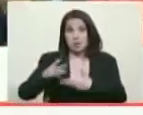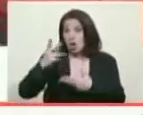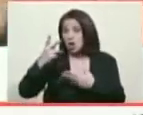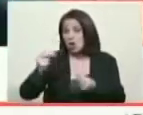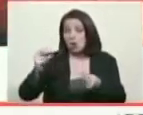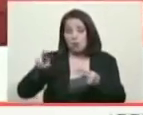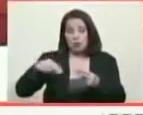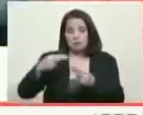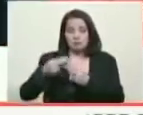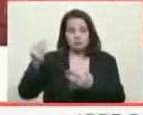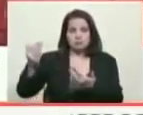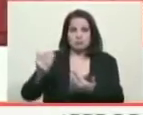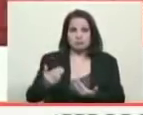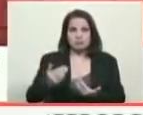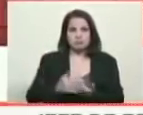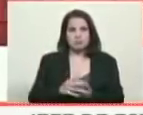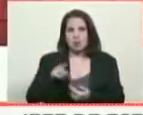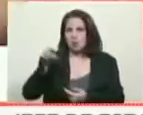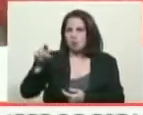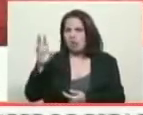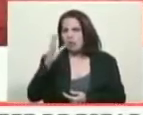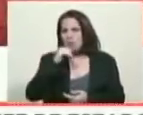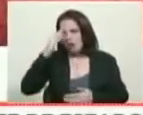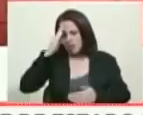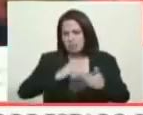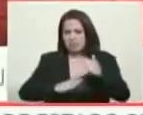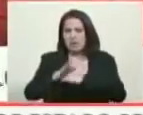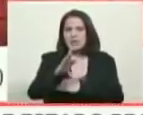jamás usted no son dignos